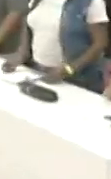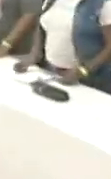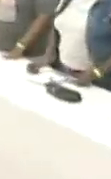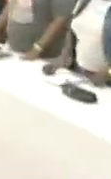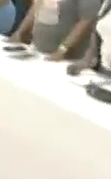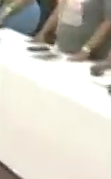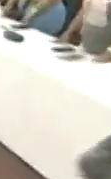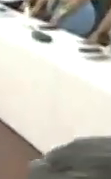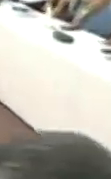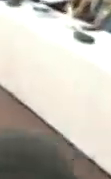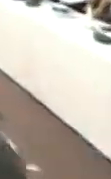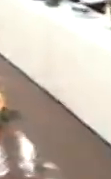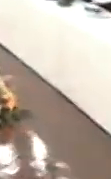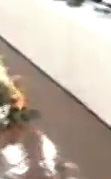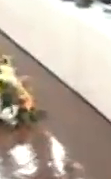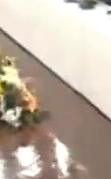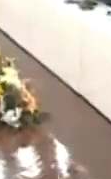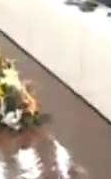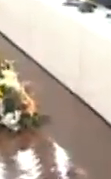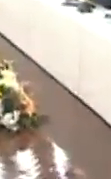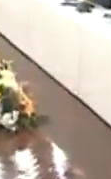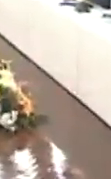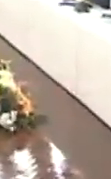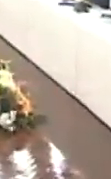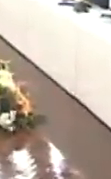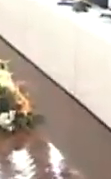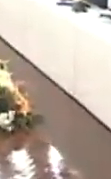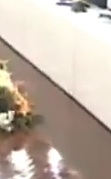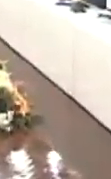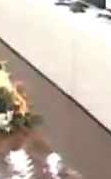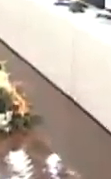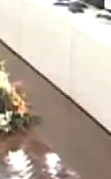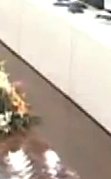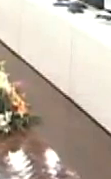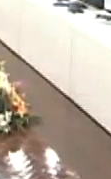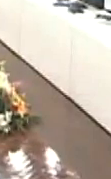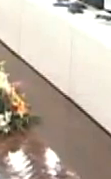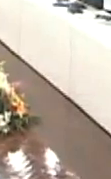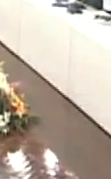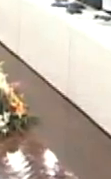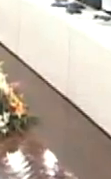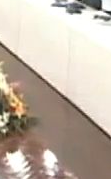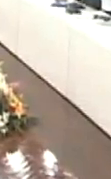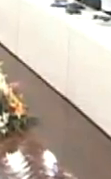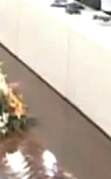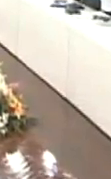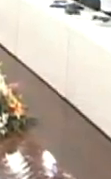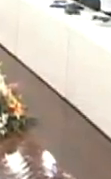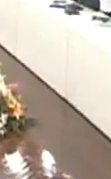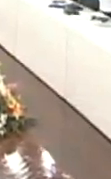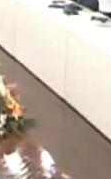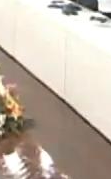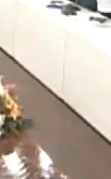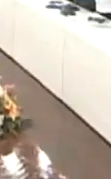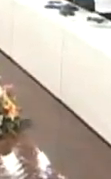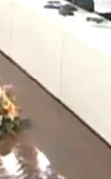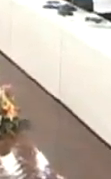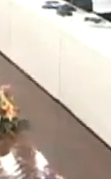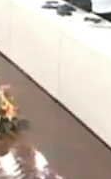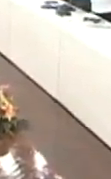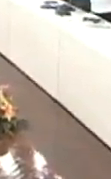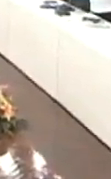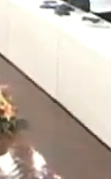Mervin Maldonado. Encabezan también en este salón, están presentes quienes conforman esta importante comisión para la transformación de las leyes